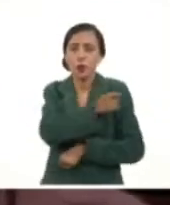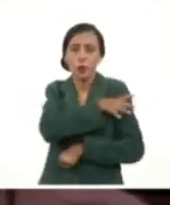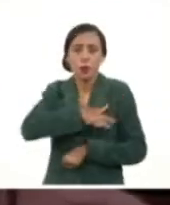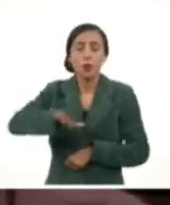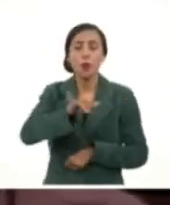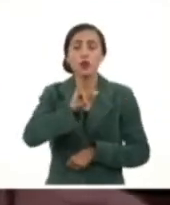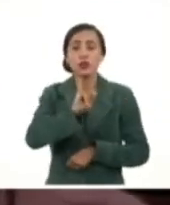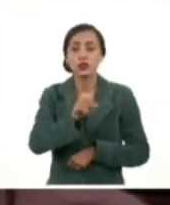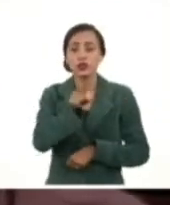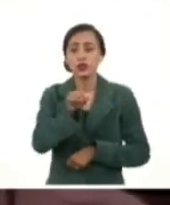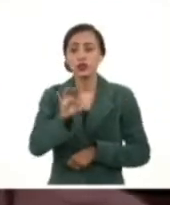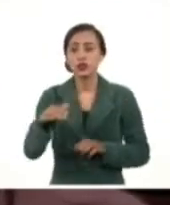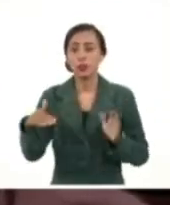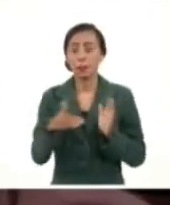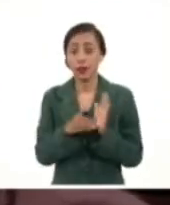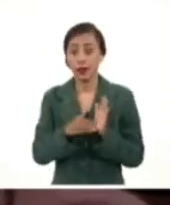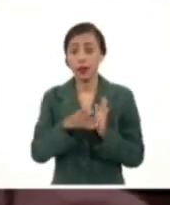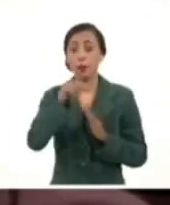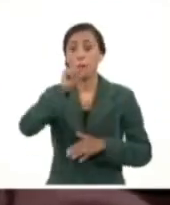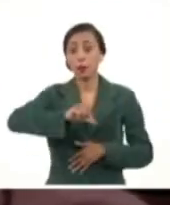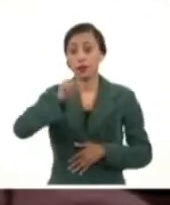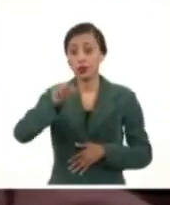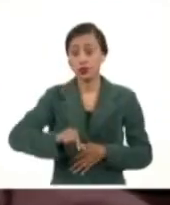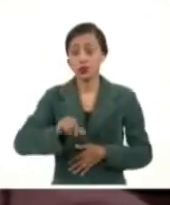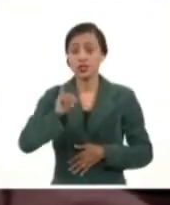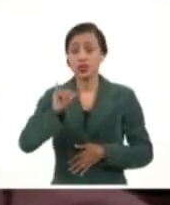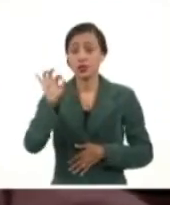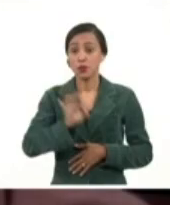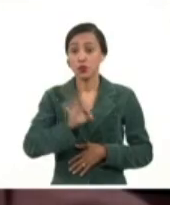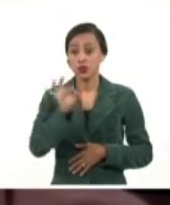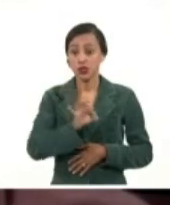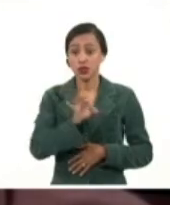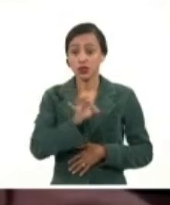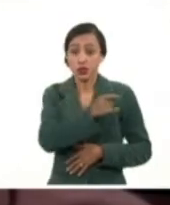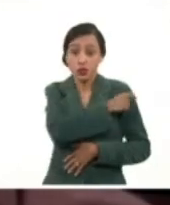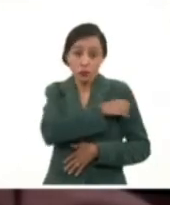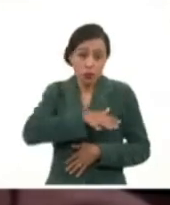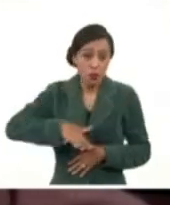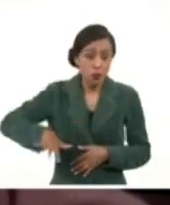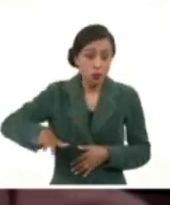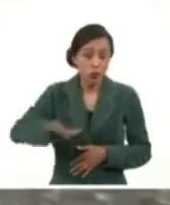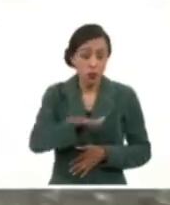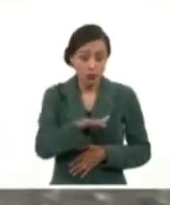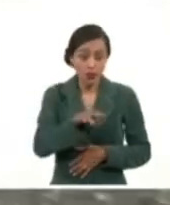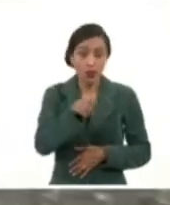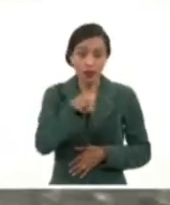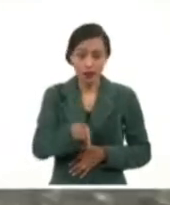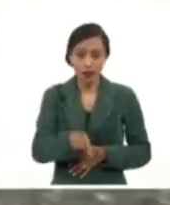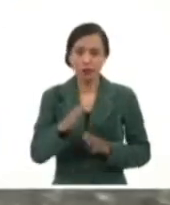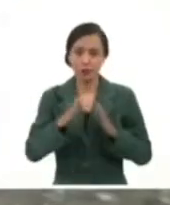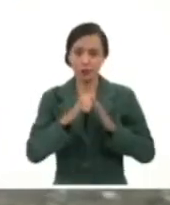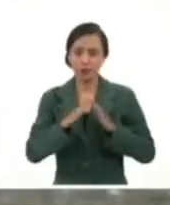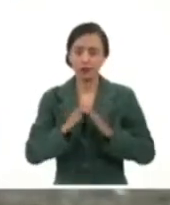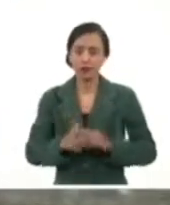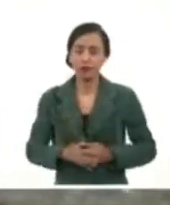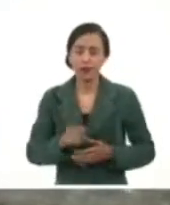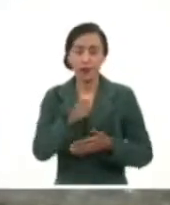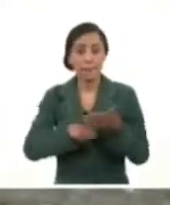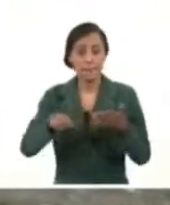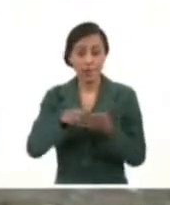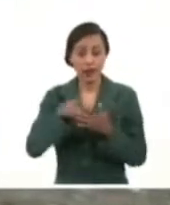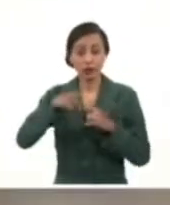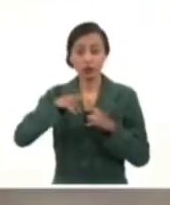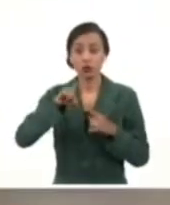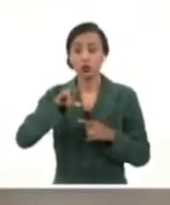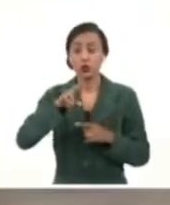a los 618 mil habitantes, el 6% de la población del país, en esos territorios. El Plan Turquino consiguió un